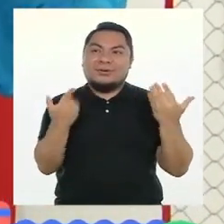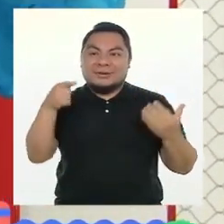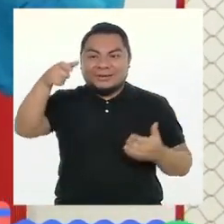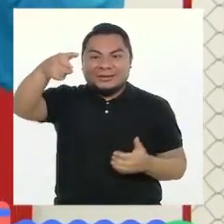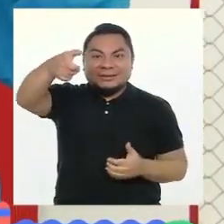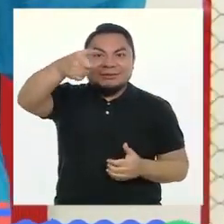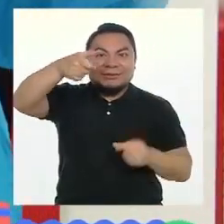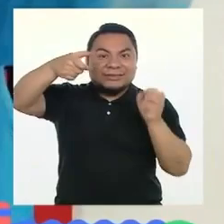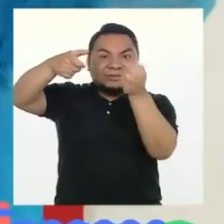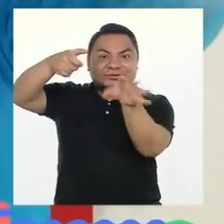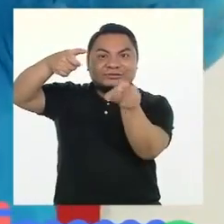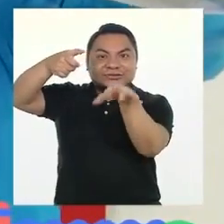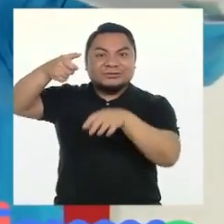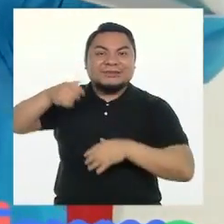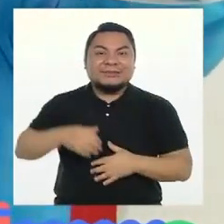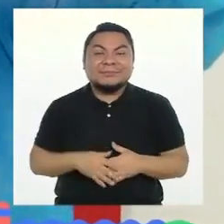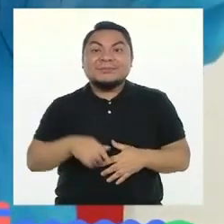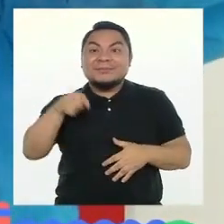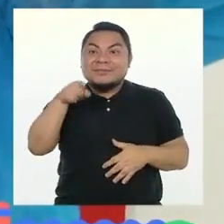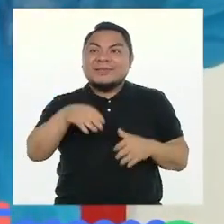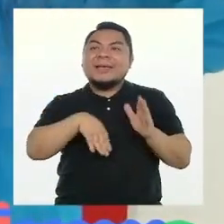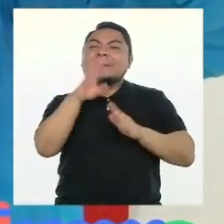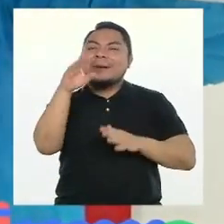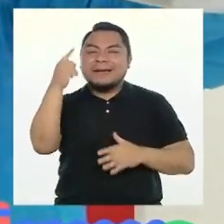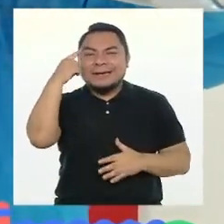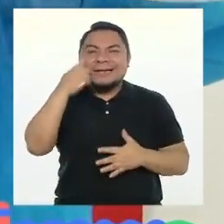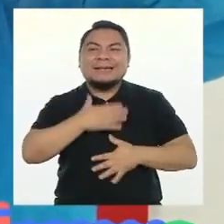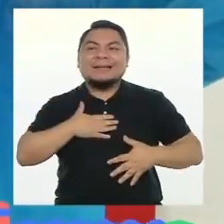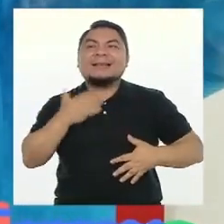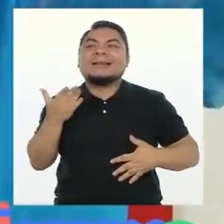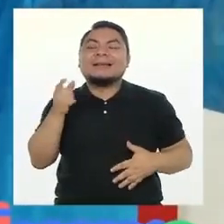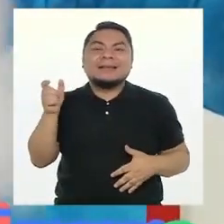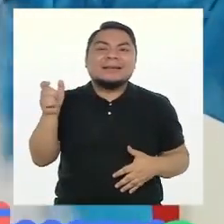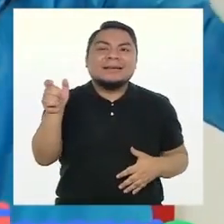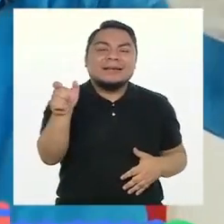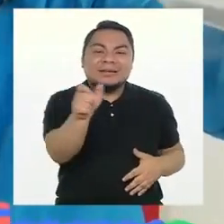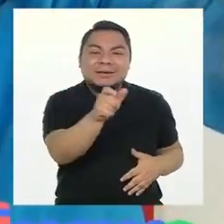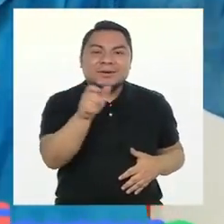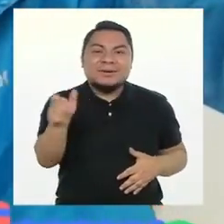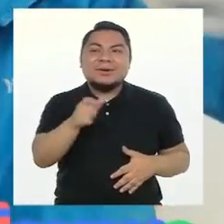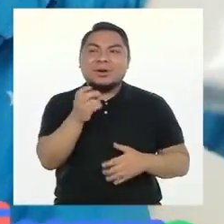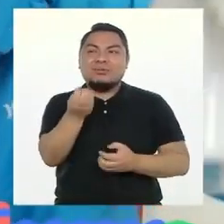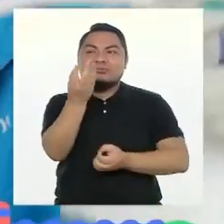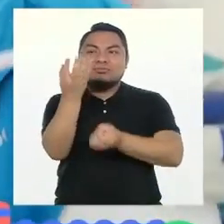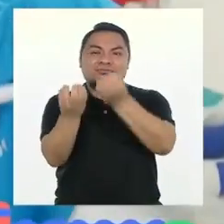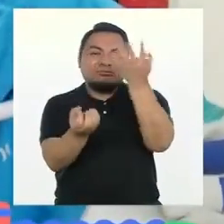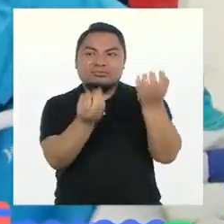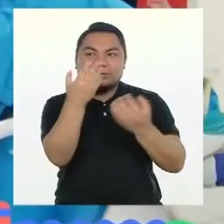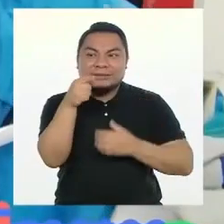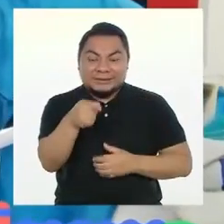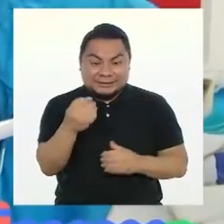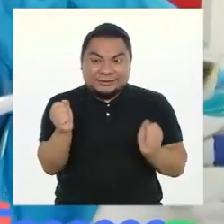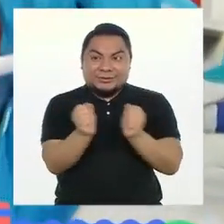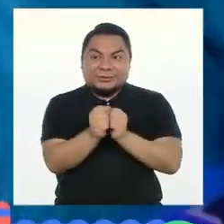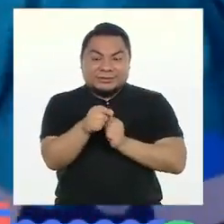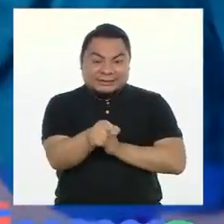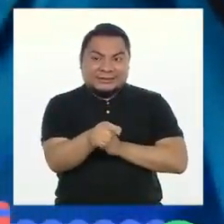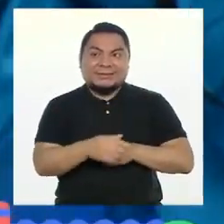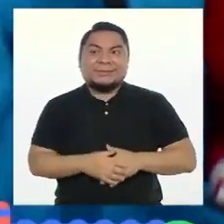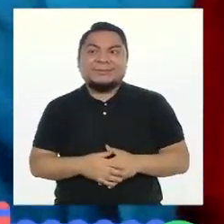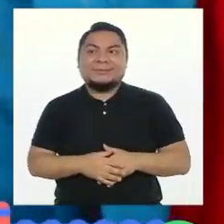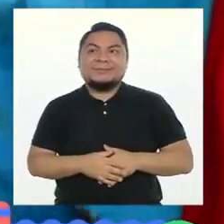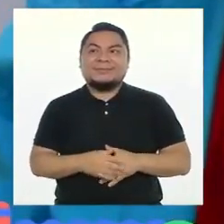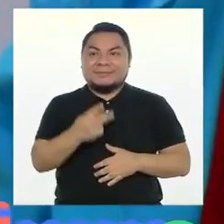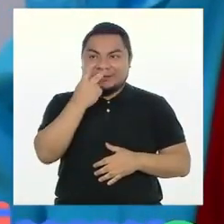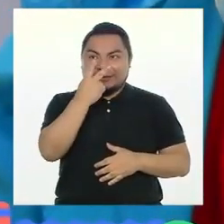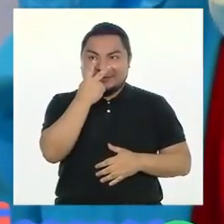gas. La más divertida es acercarlo a la solución de burbujas que tenemos aquí encima de la mesa.